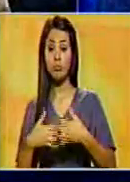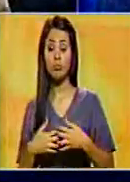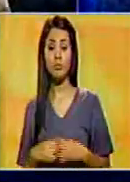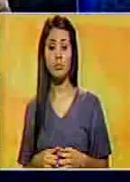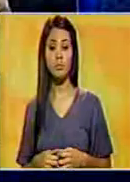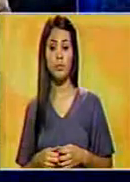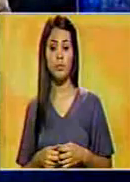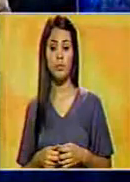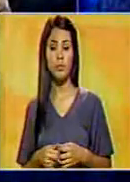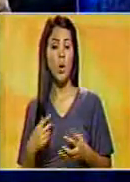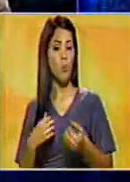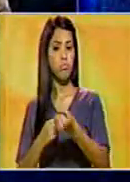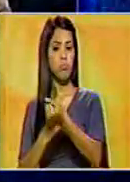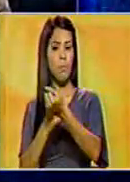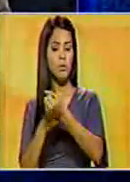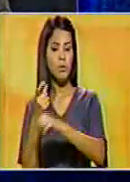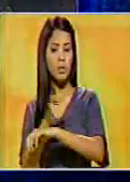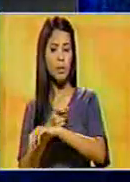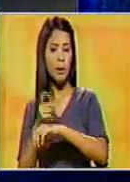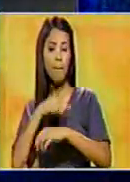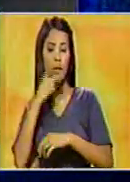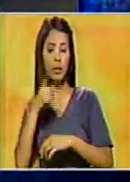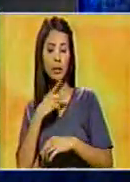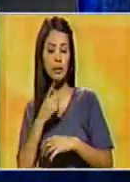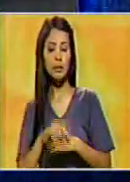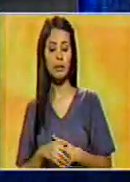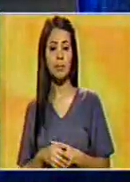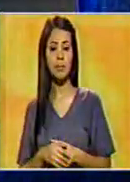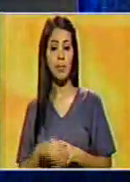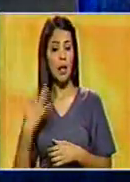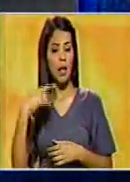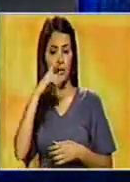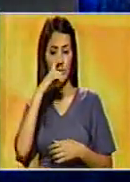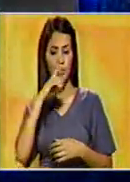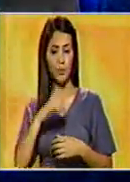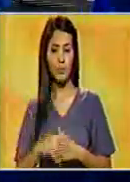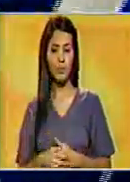esa tolda política entre 1999 y 2005.